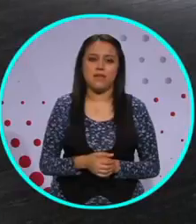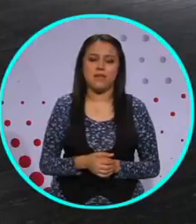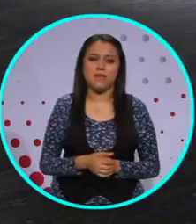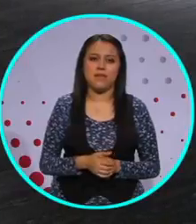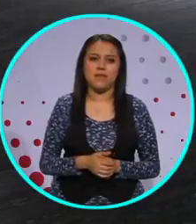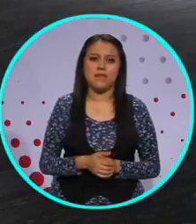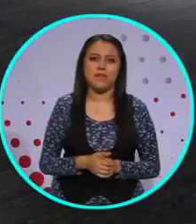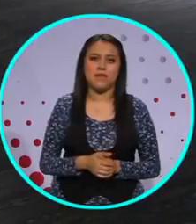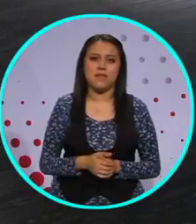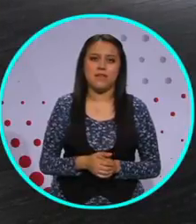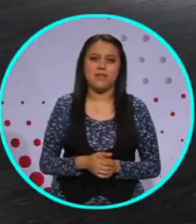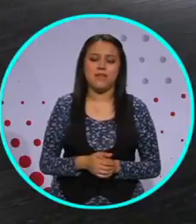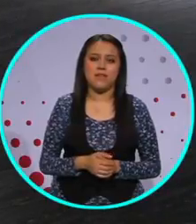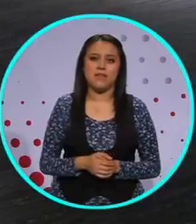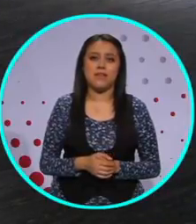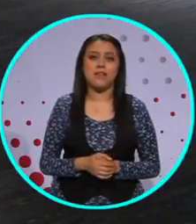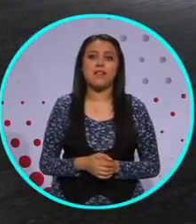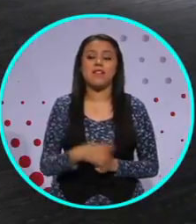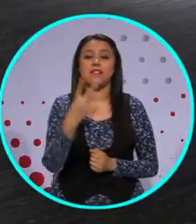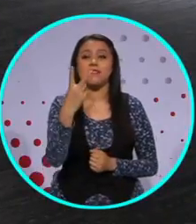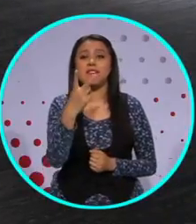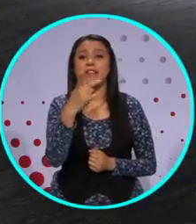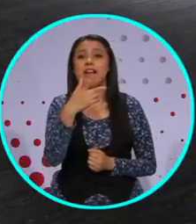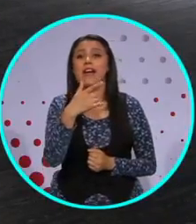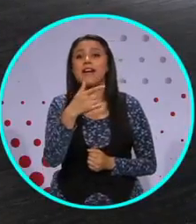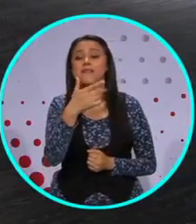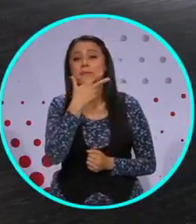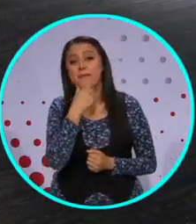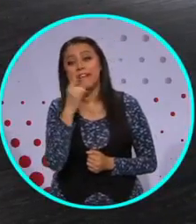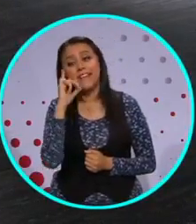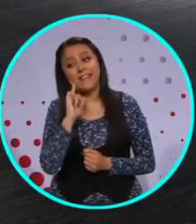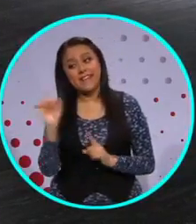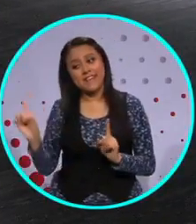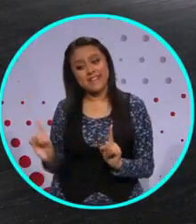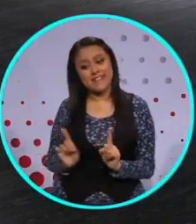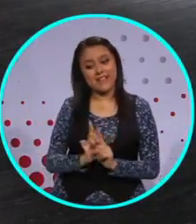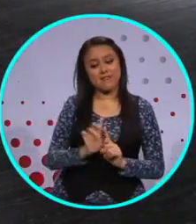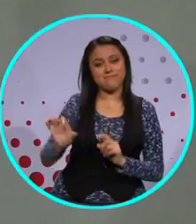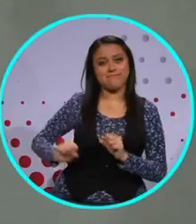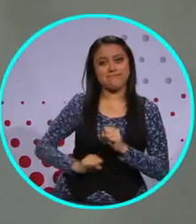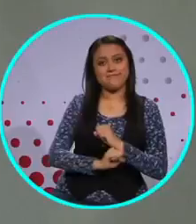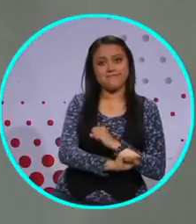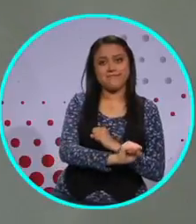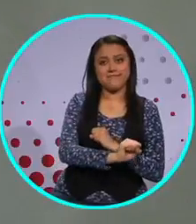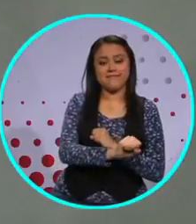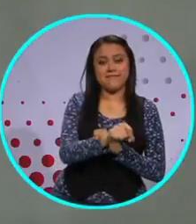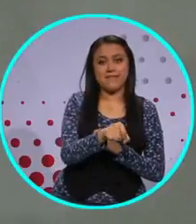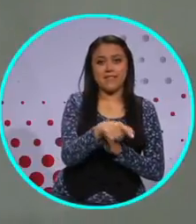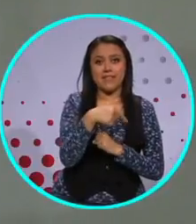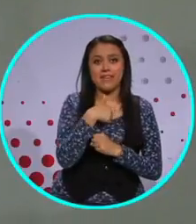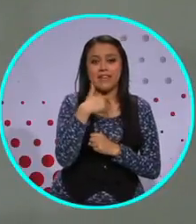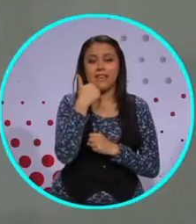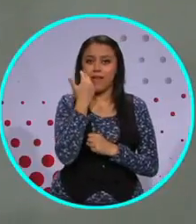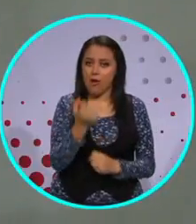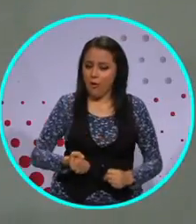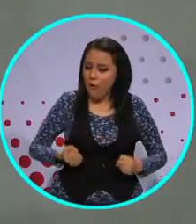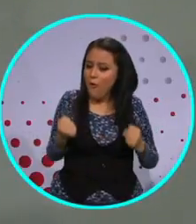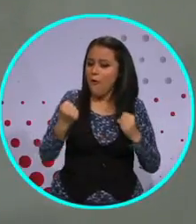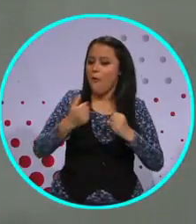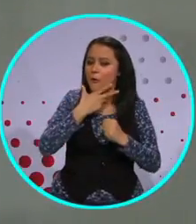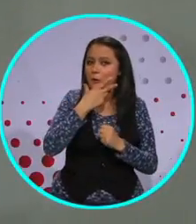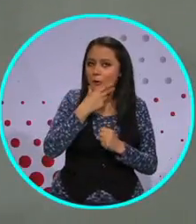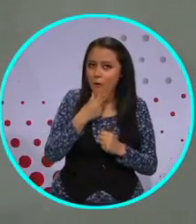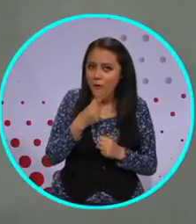si la señora detenidos por haber abierto la puerta y el quiso demostrar que era